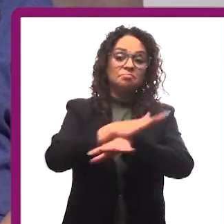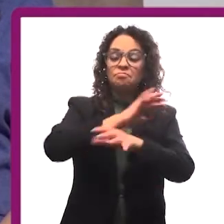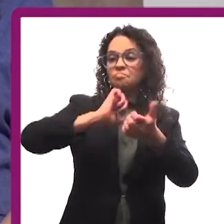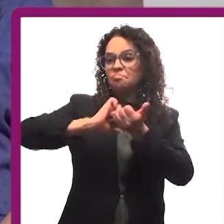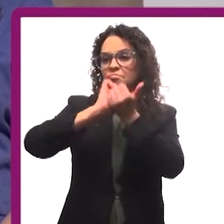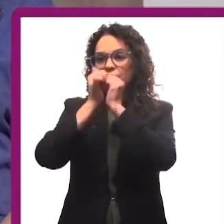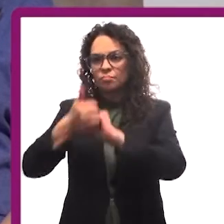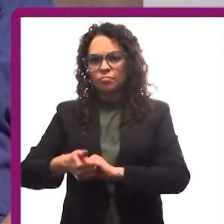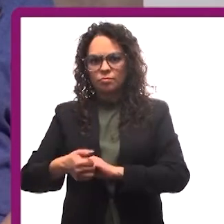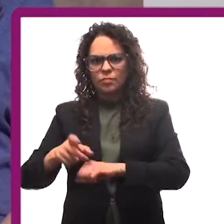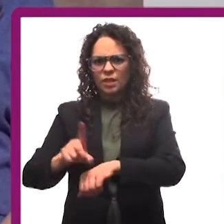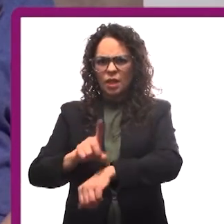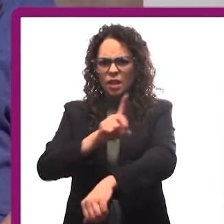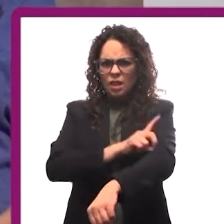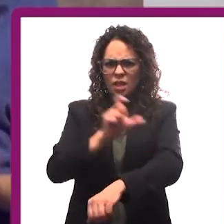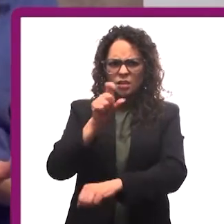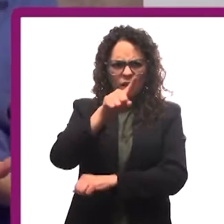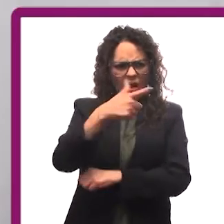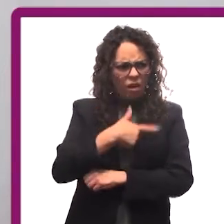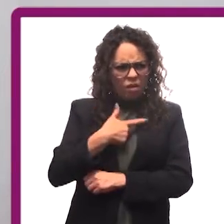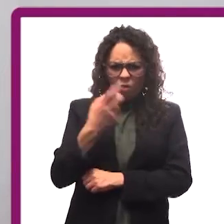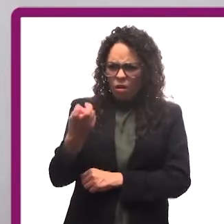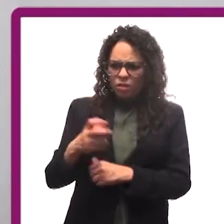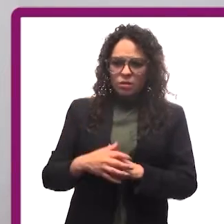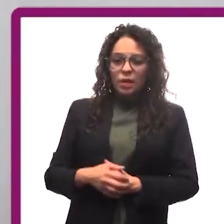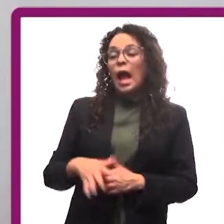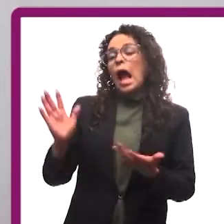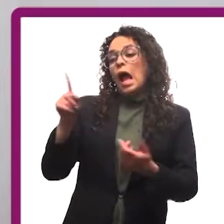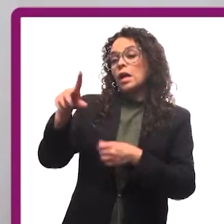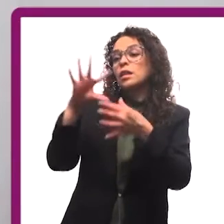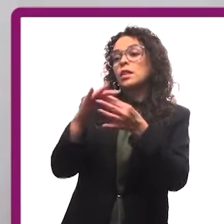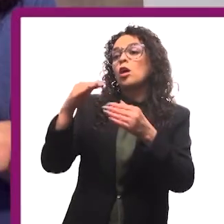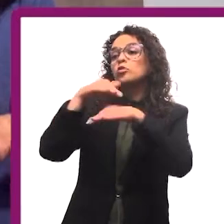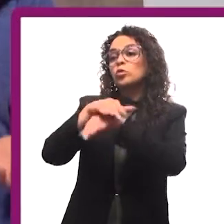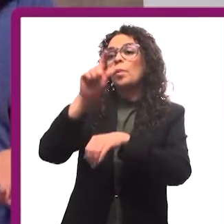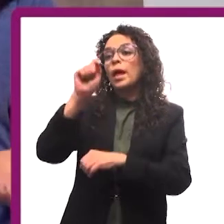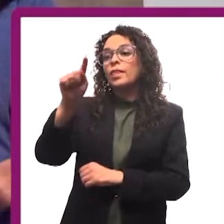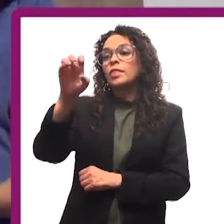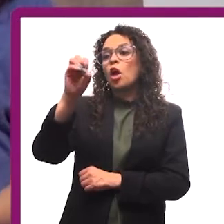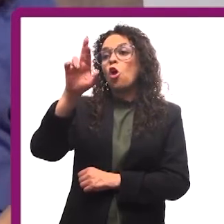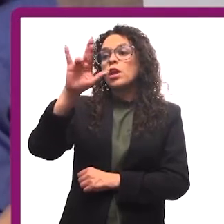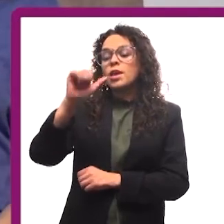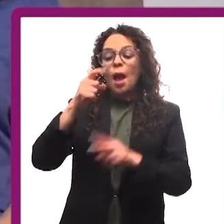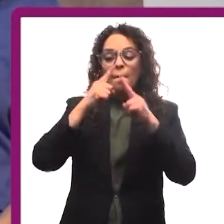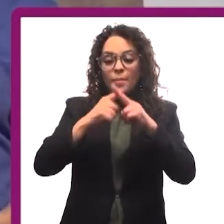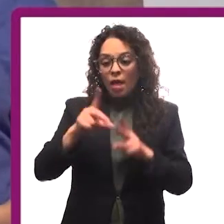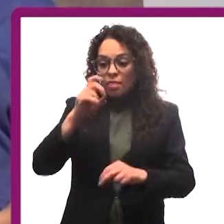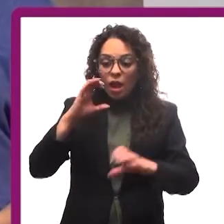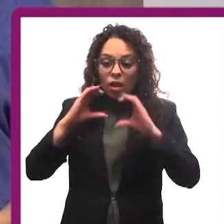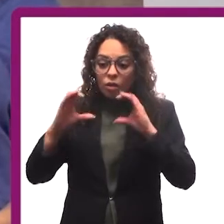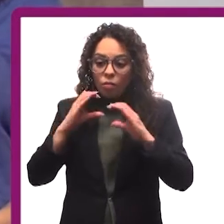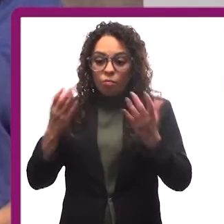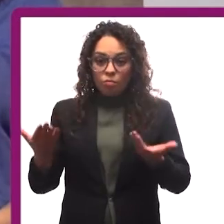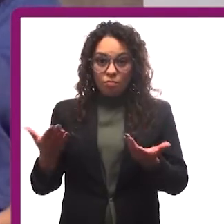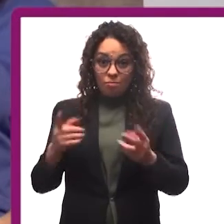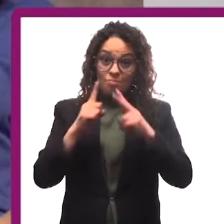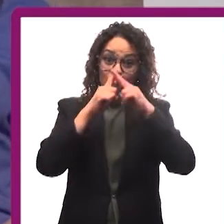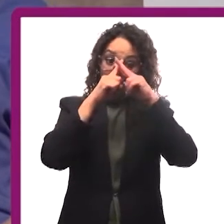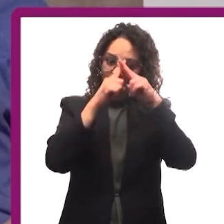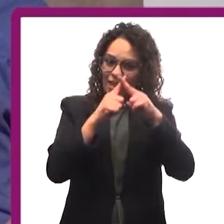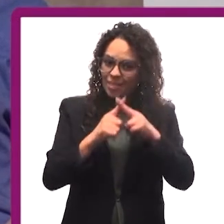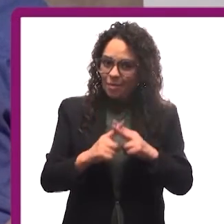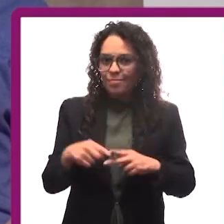te gustan este tipo de cosas? Pues es que estaban hablando de la teoría matemática de la comunicación. Ya sabes,